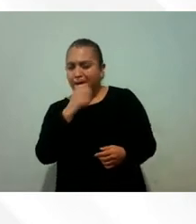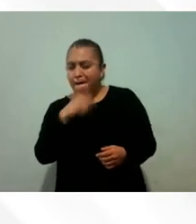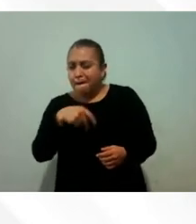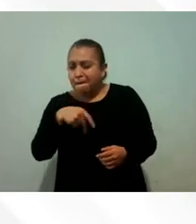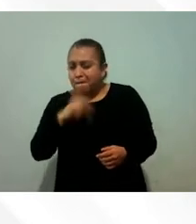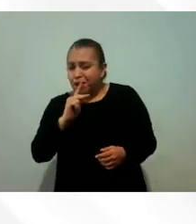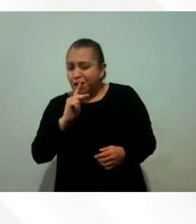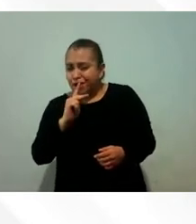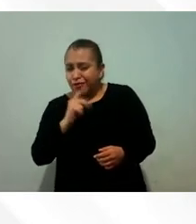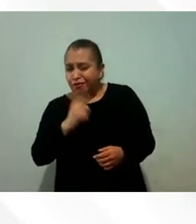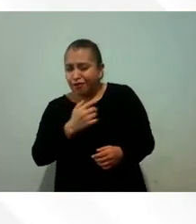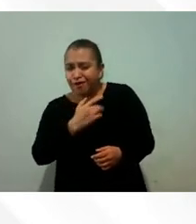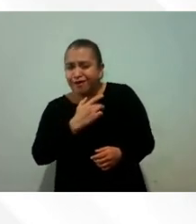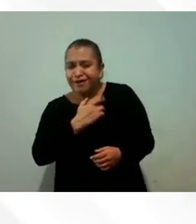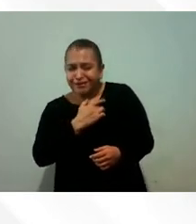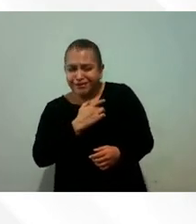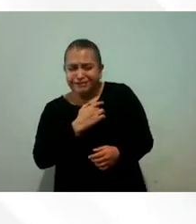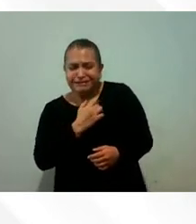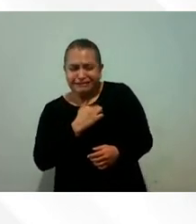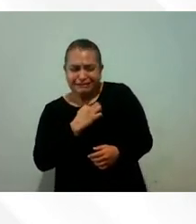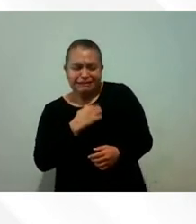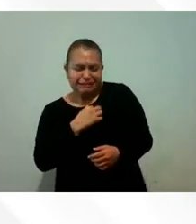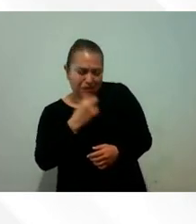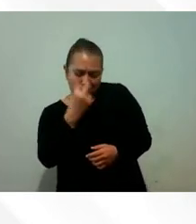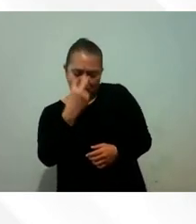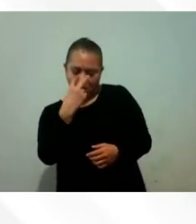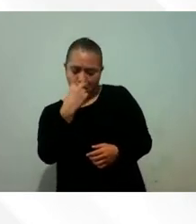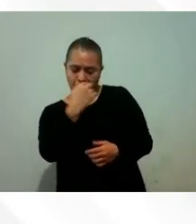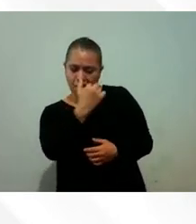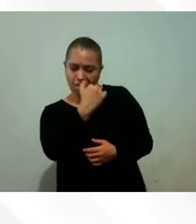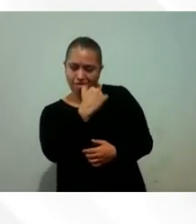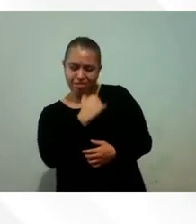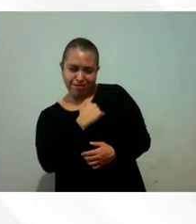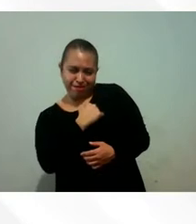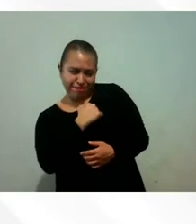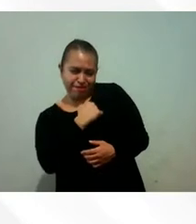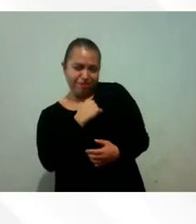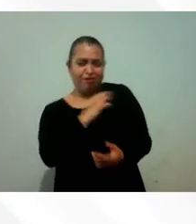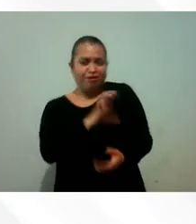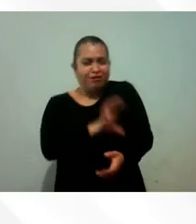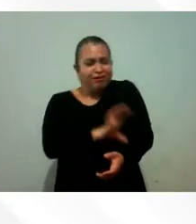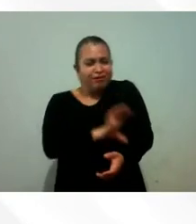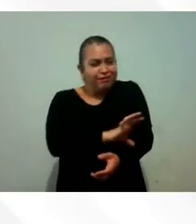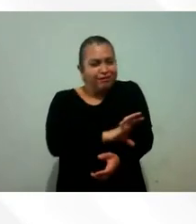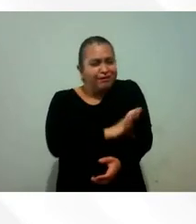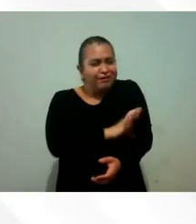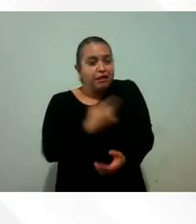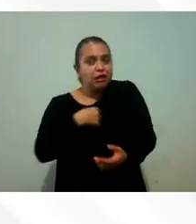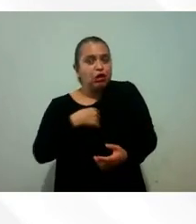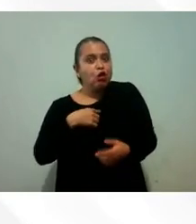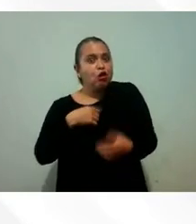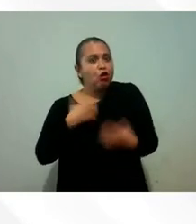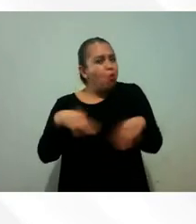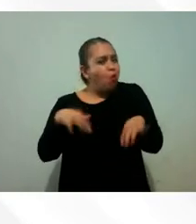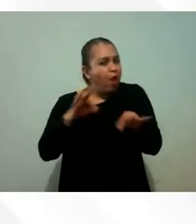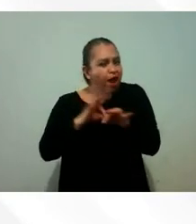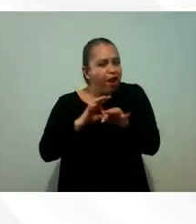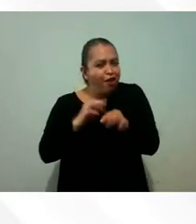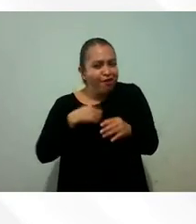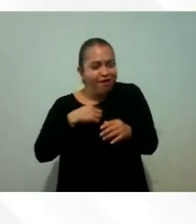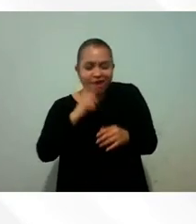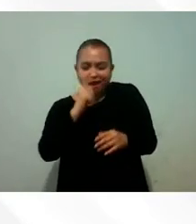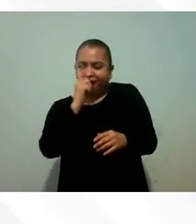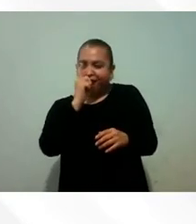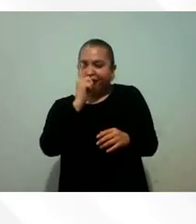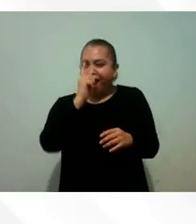y lo siente. Lo esencial, nos dice María Ernestina, es lo que viene del alma. Eso no lo